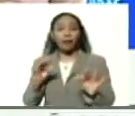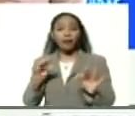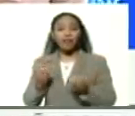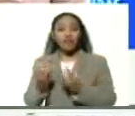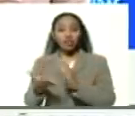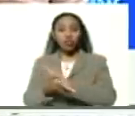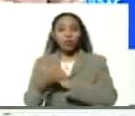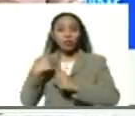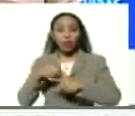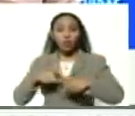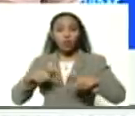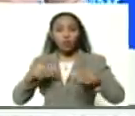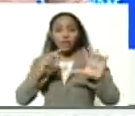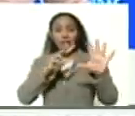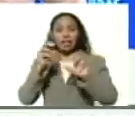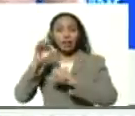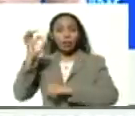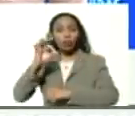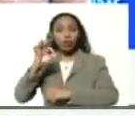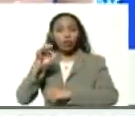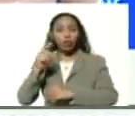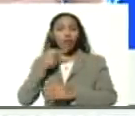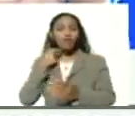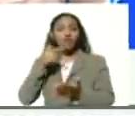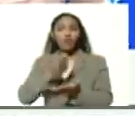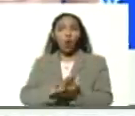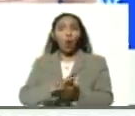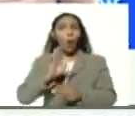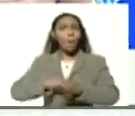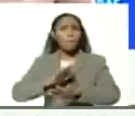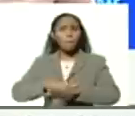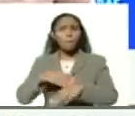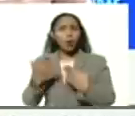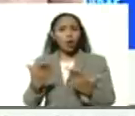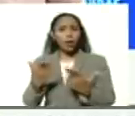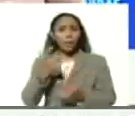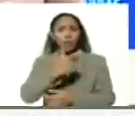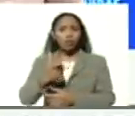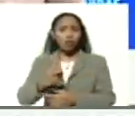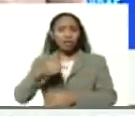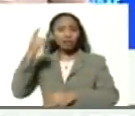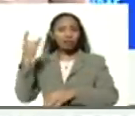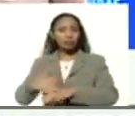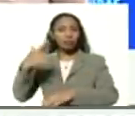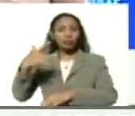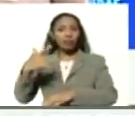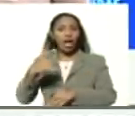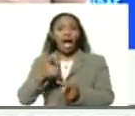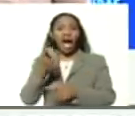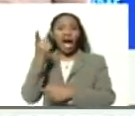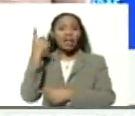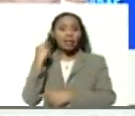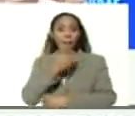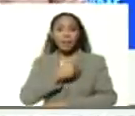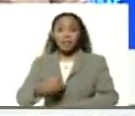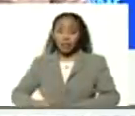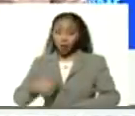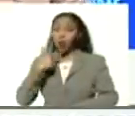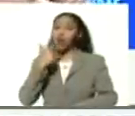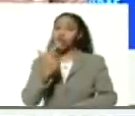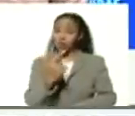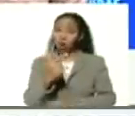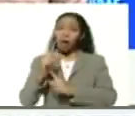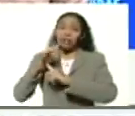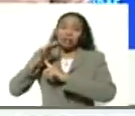del 60% de fallecimiento porque los casos agravan. Ayer el presidente lo dijo, es la